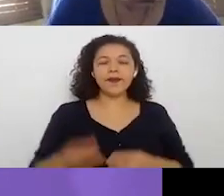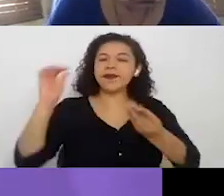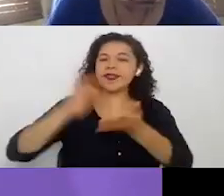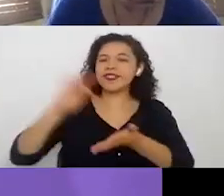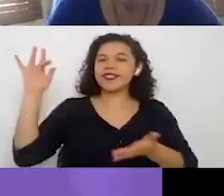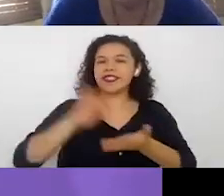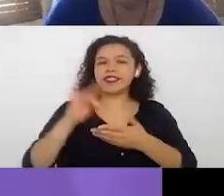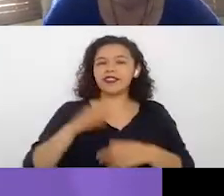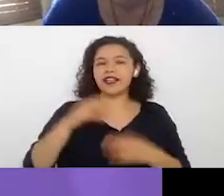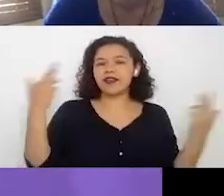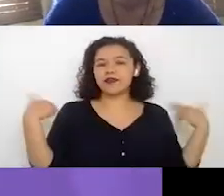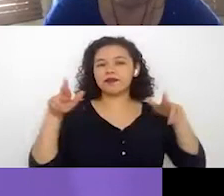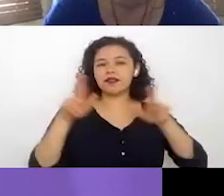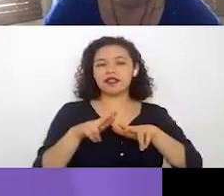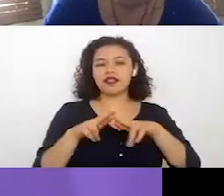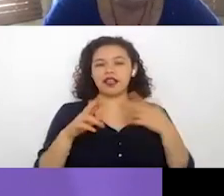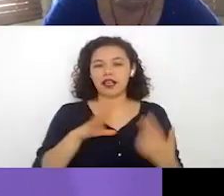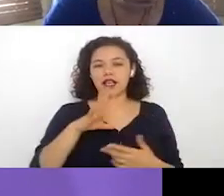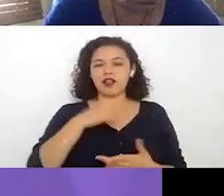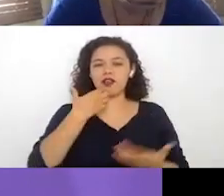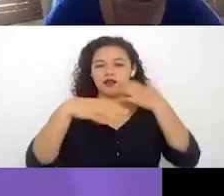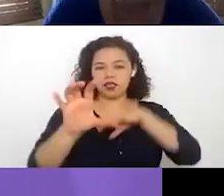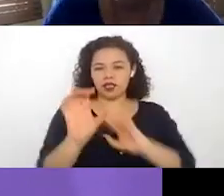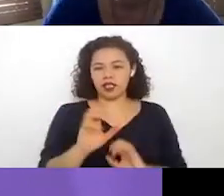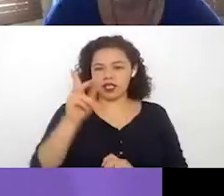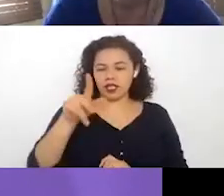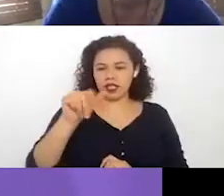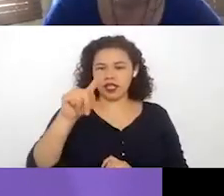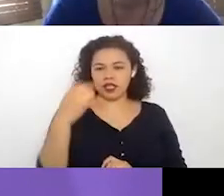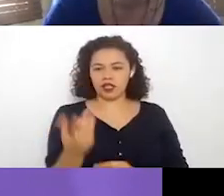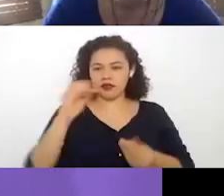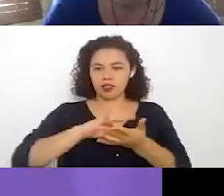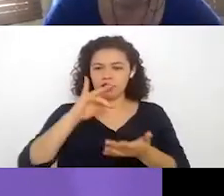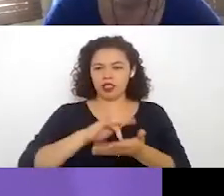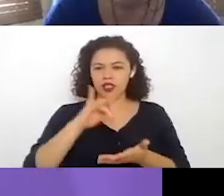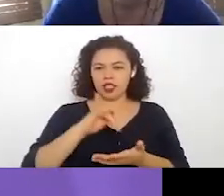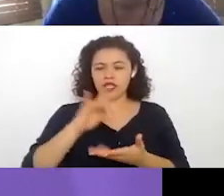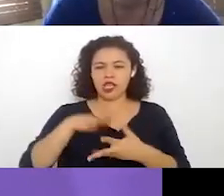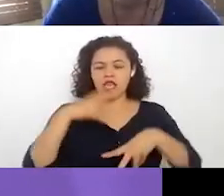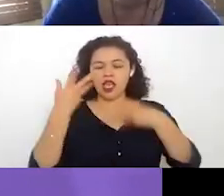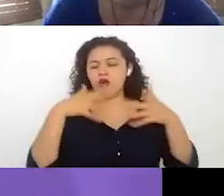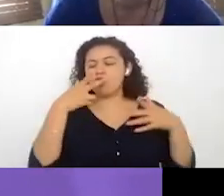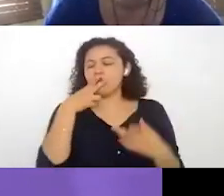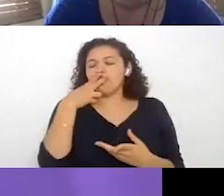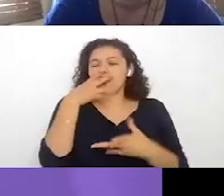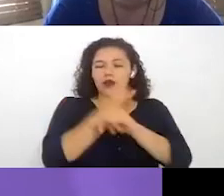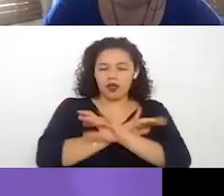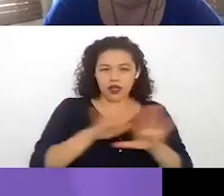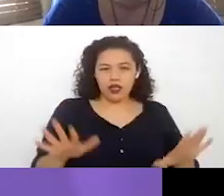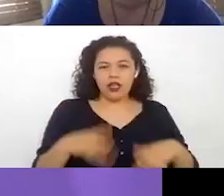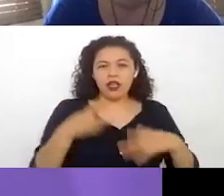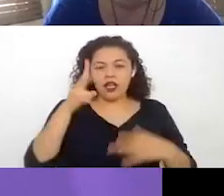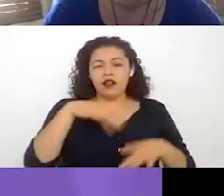Muchas gracias, maestra. Tenemos un comentario de Katy. Dice, muchas gracias por tan enriquecedora información. Es